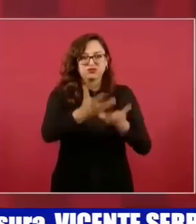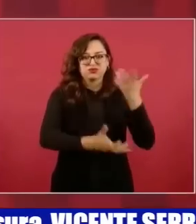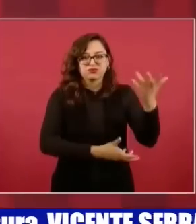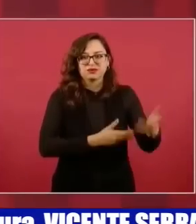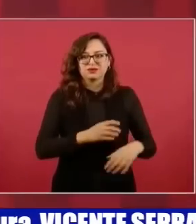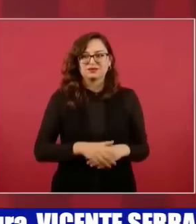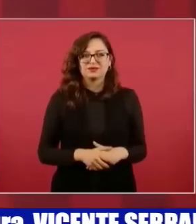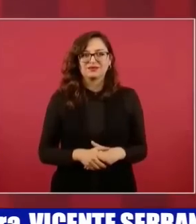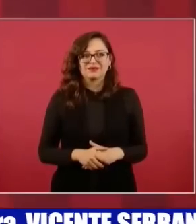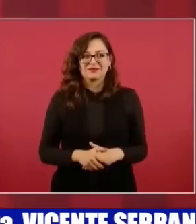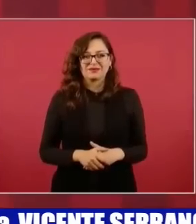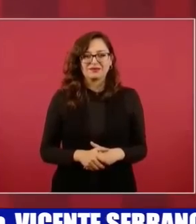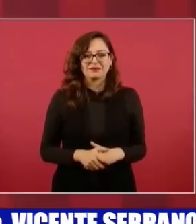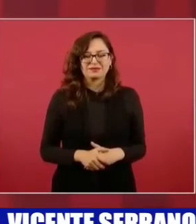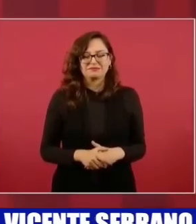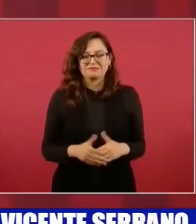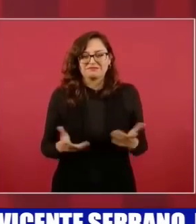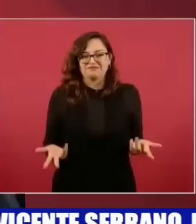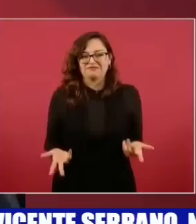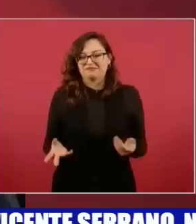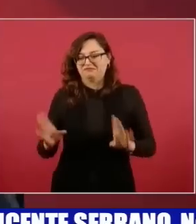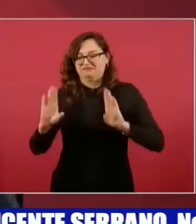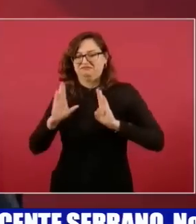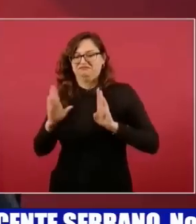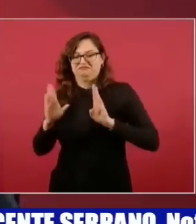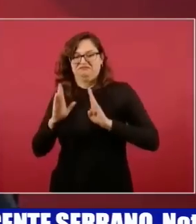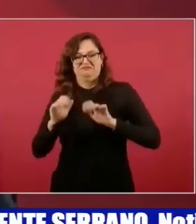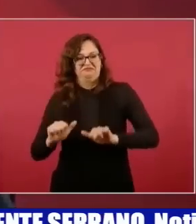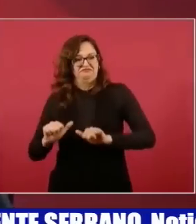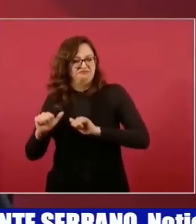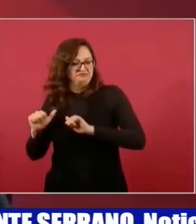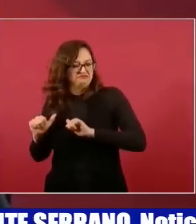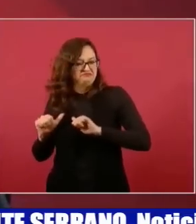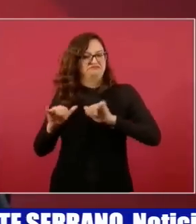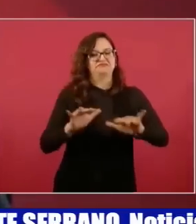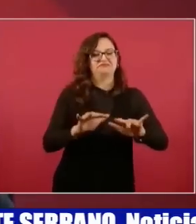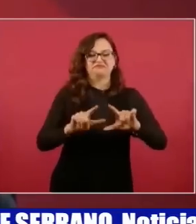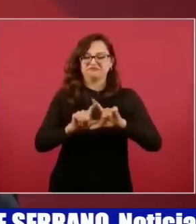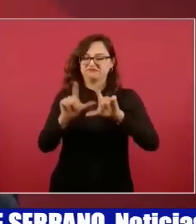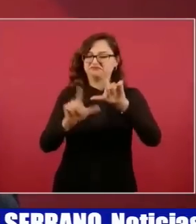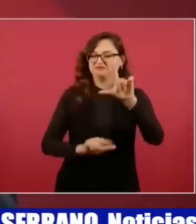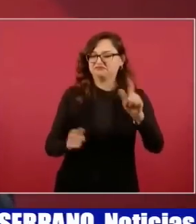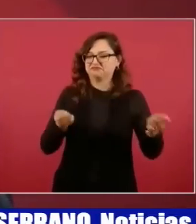para justificar la militarización del país.